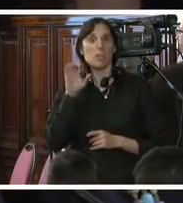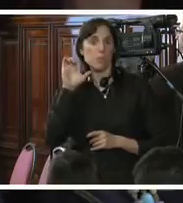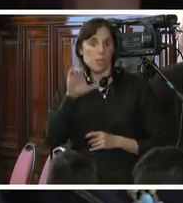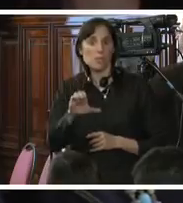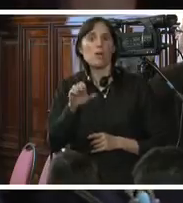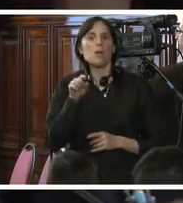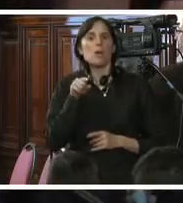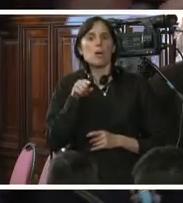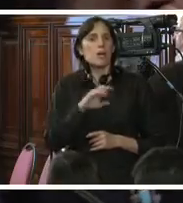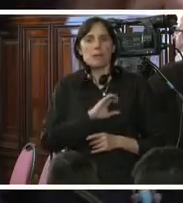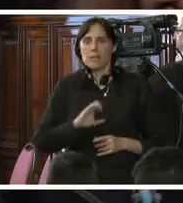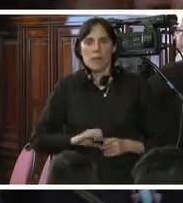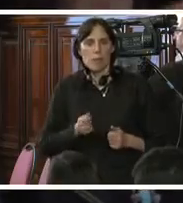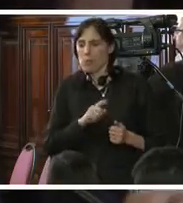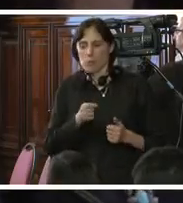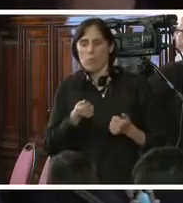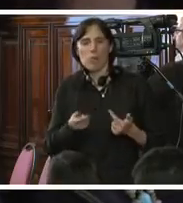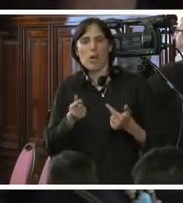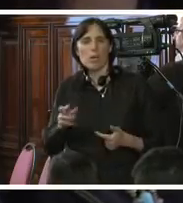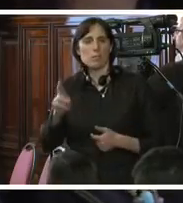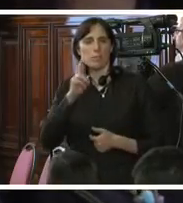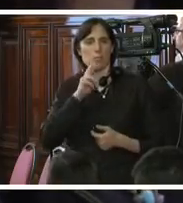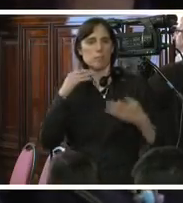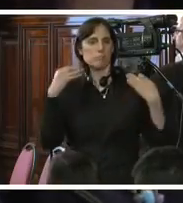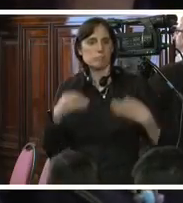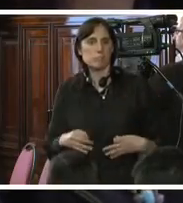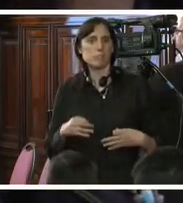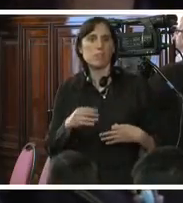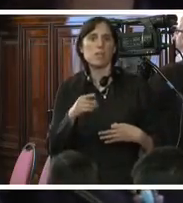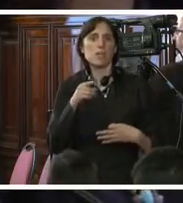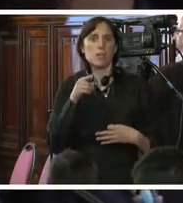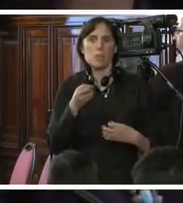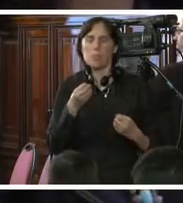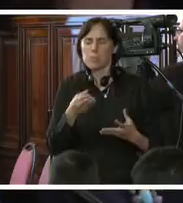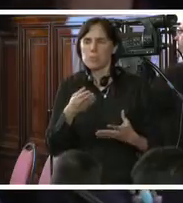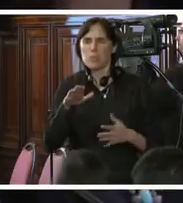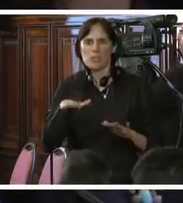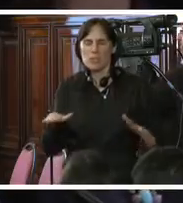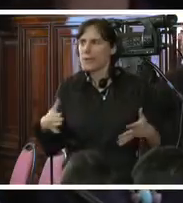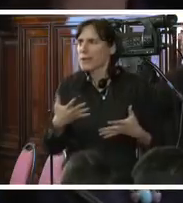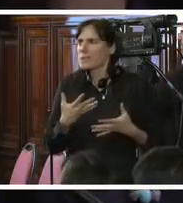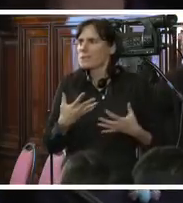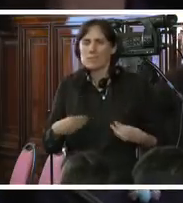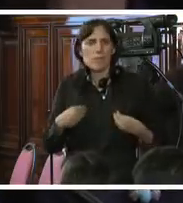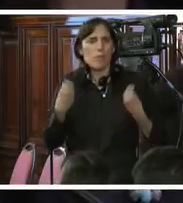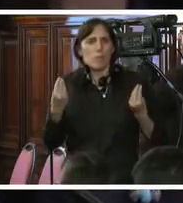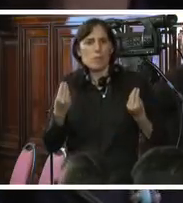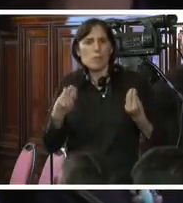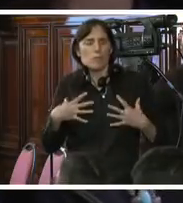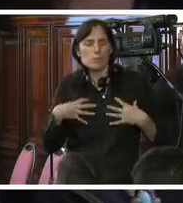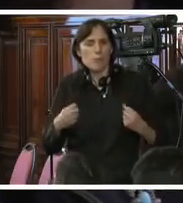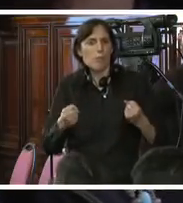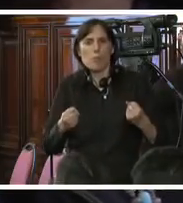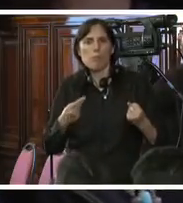para proporcionar una respuesta eficaz a las niñas víctimas, quienes quedan en absoluta vulnerabilidad, afectando su salud y su proyecto de vida.